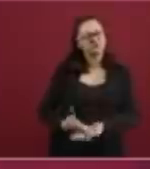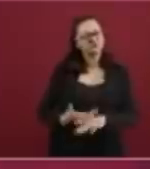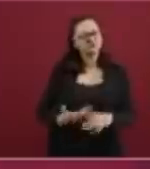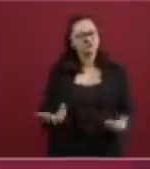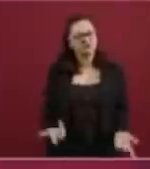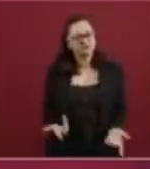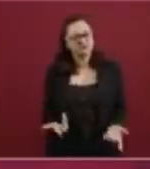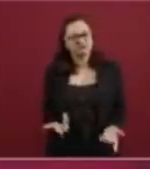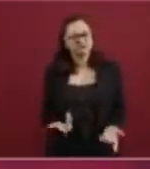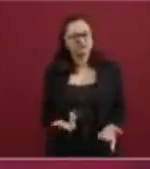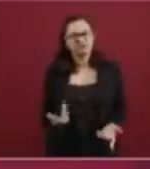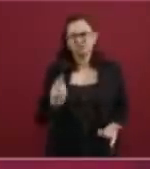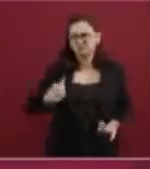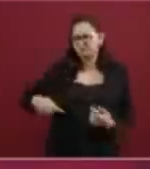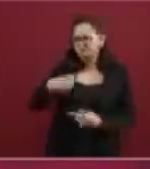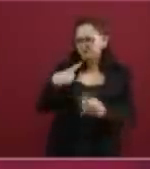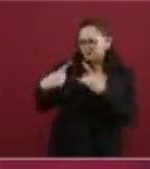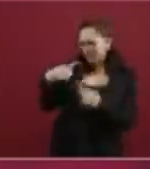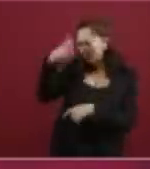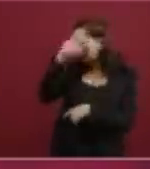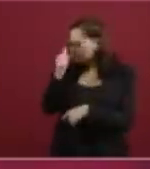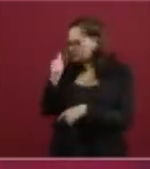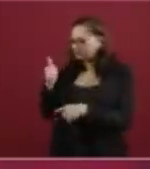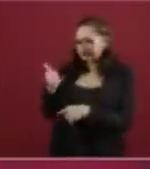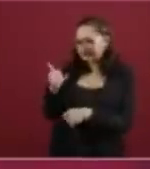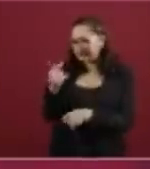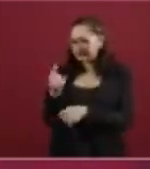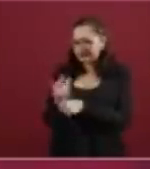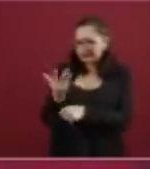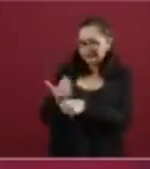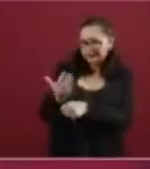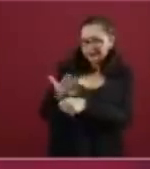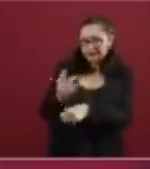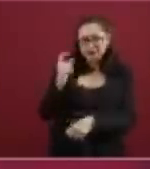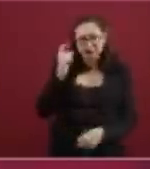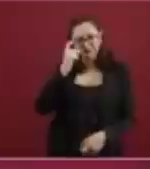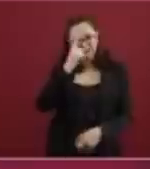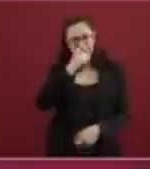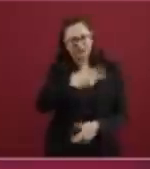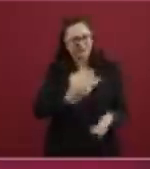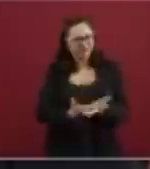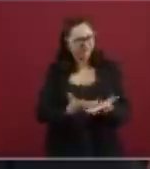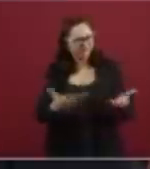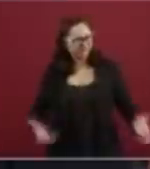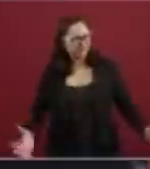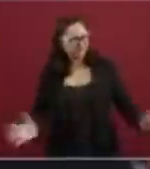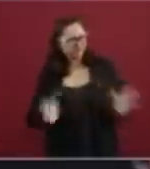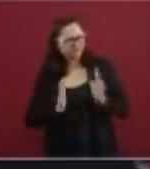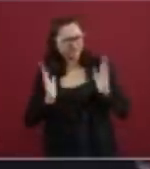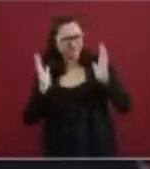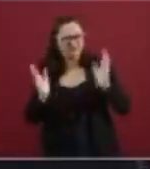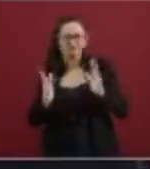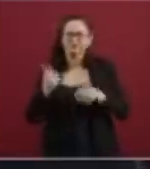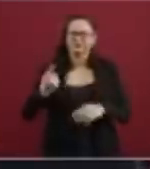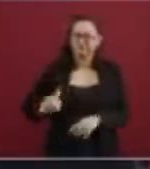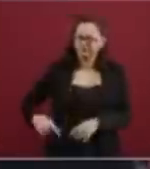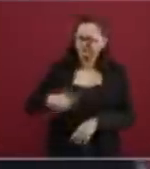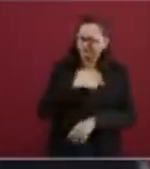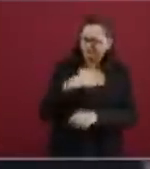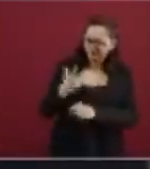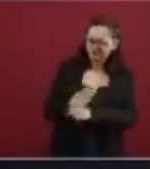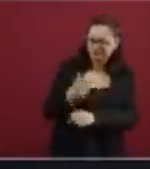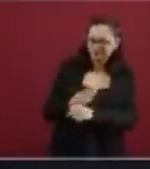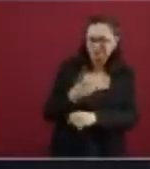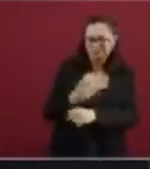que no lleguemos a ningún acuerdo. Nosotros vamos a arreglar las cosas